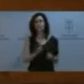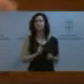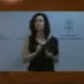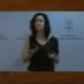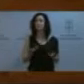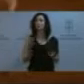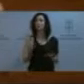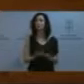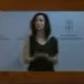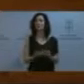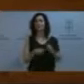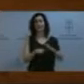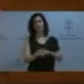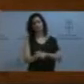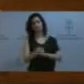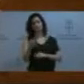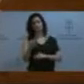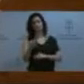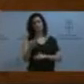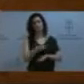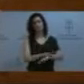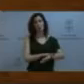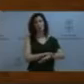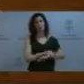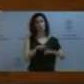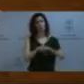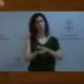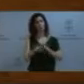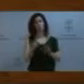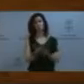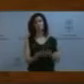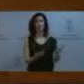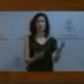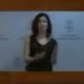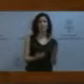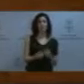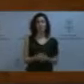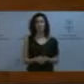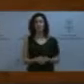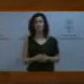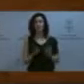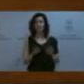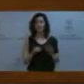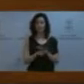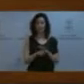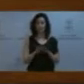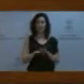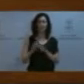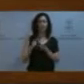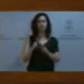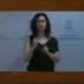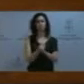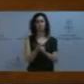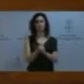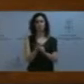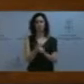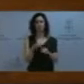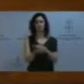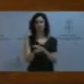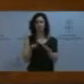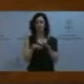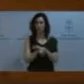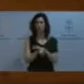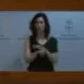gestión. Por supuesto, quien gobierna tiene que justificar la gestión. Y la gestión está para gestionar los recursos y